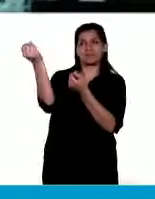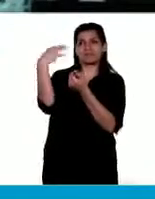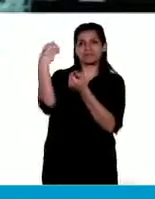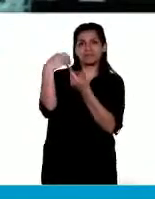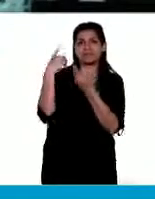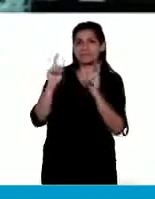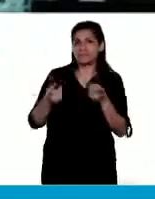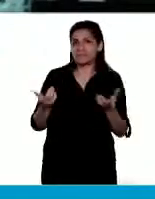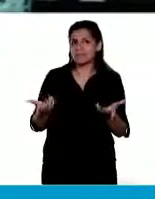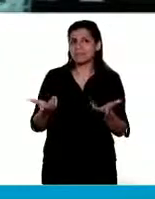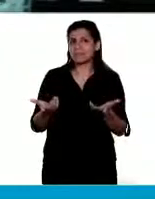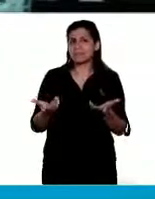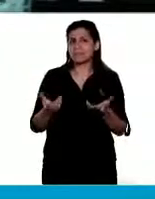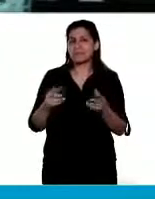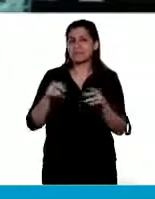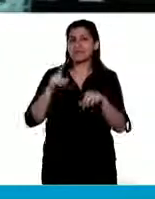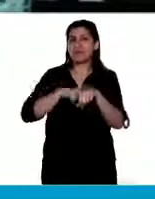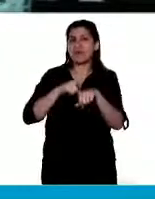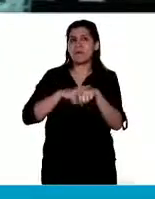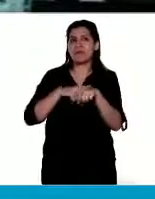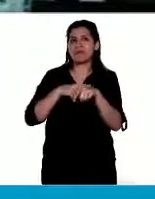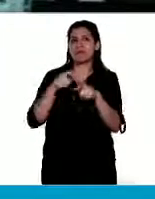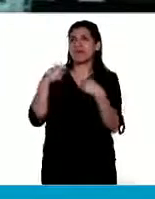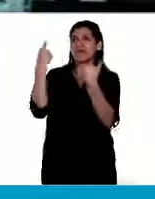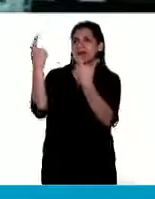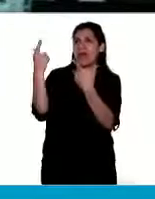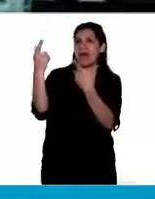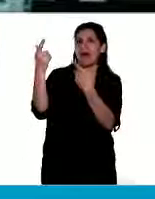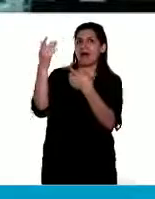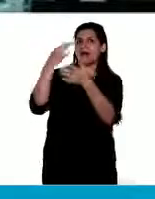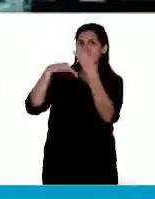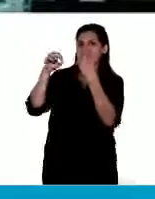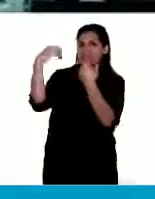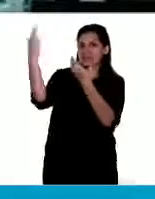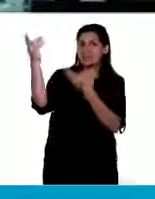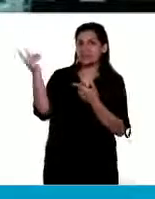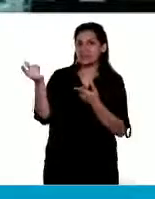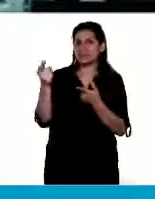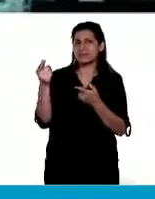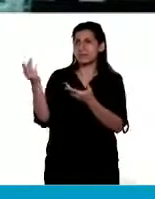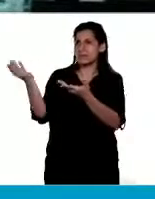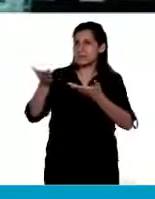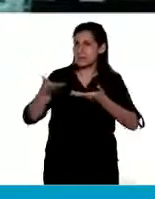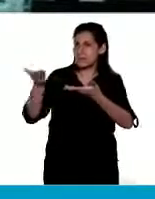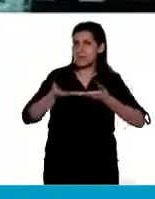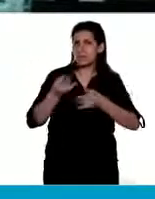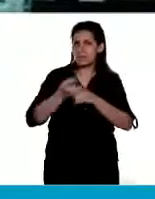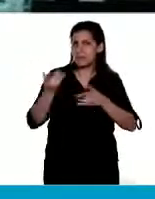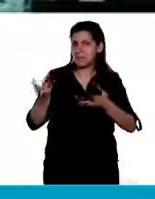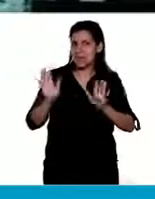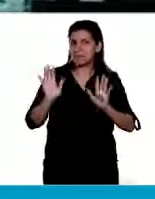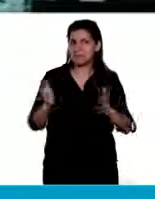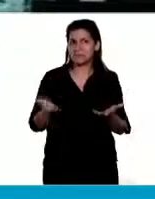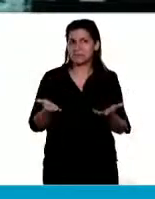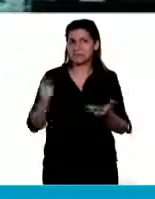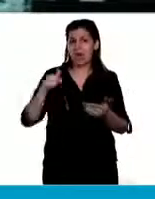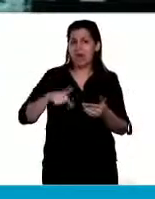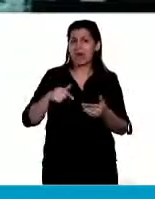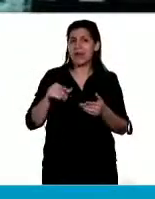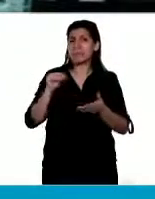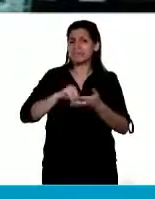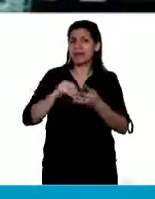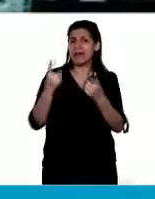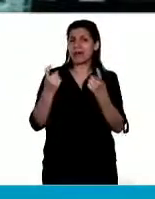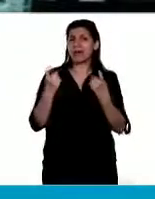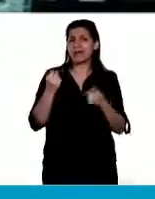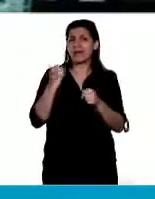toda inversión tiene que ser bienvenida, como siempre, pero este momento más, porque el trabajo es lo que